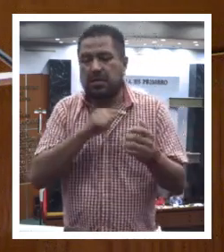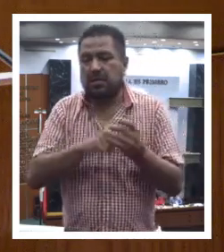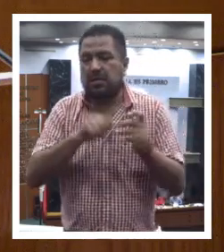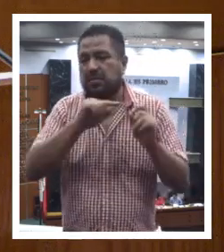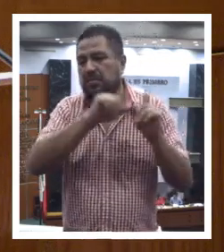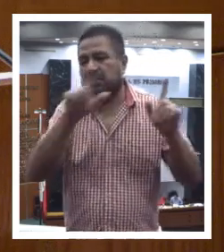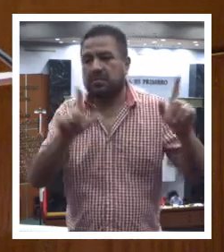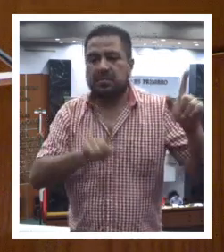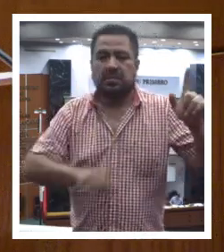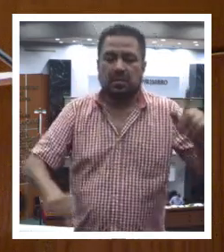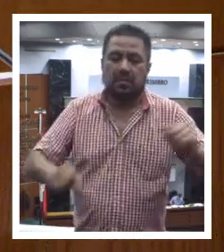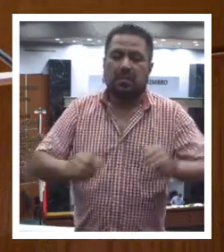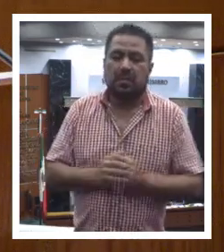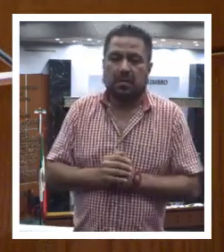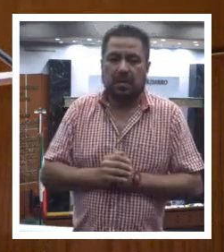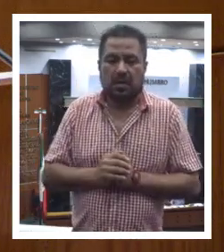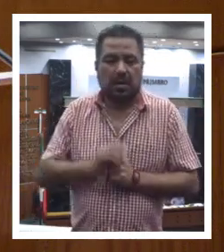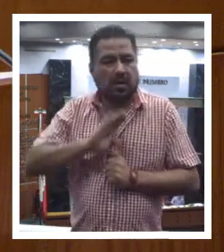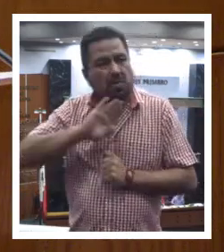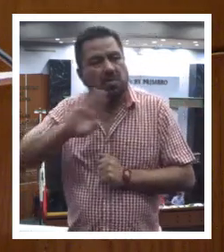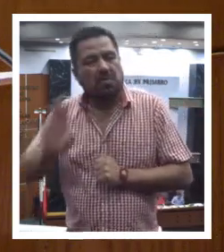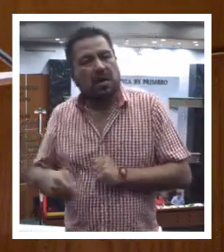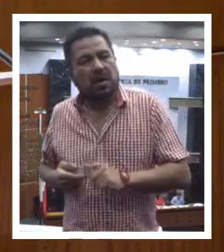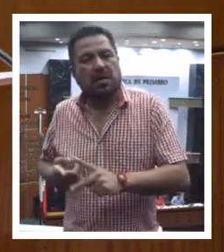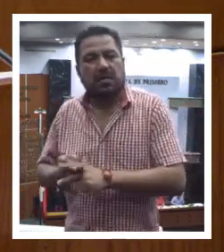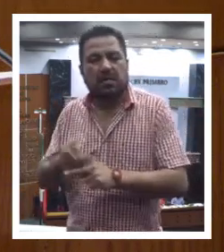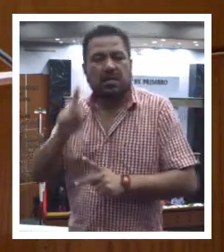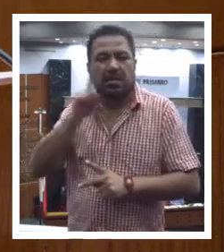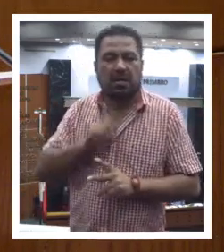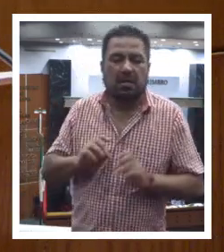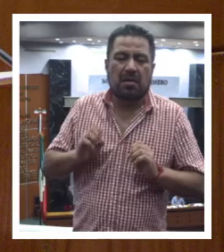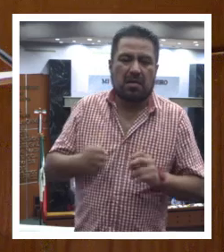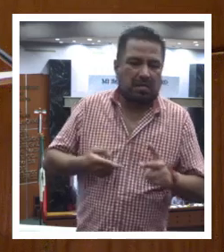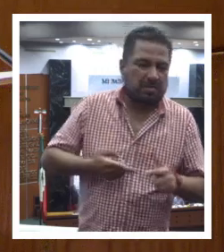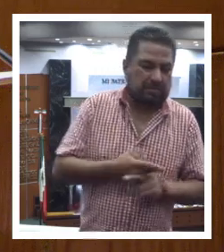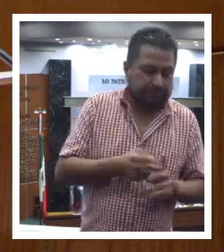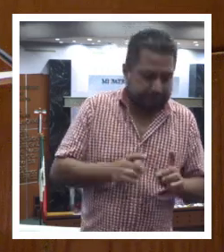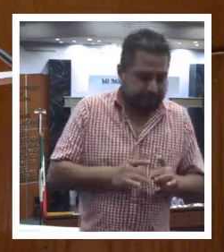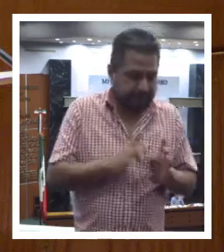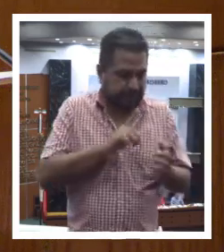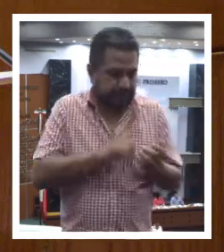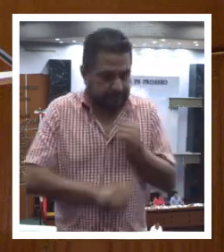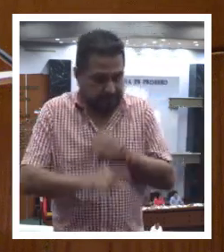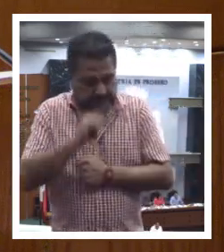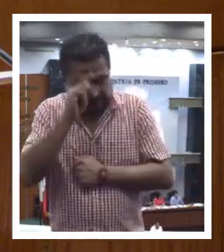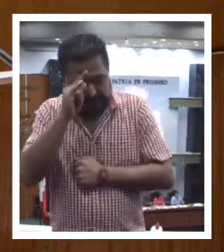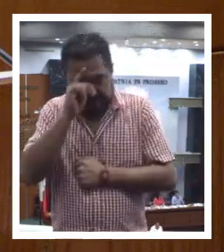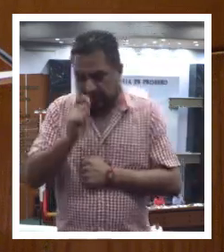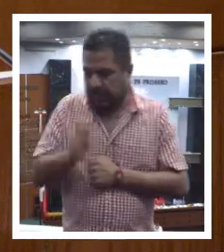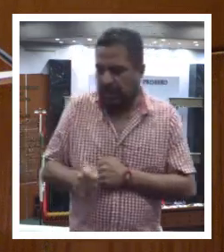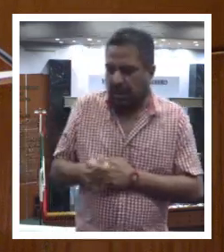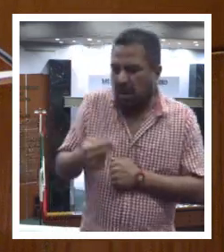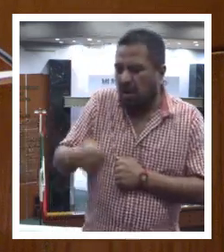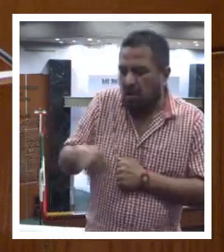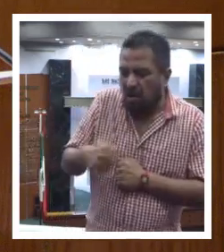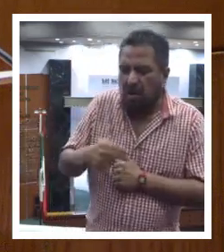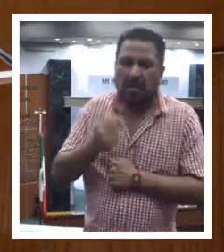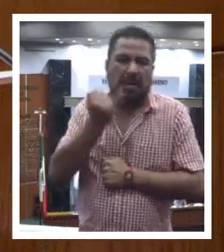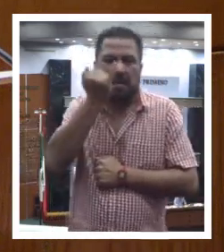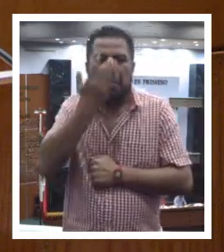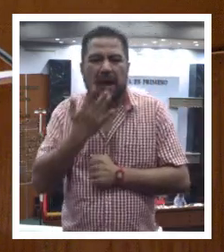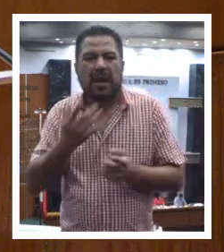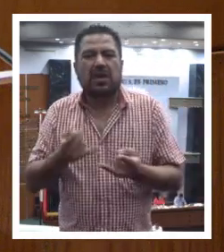nacional. Sea muerte por feminicidio o por homicidio doloso, significan nombres,